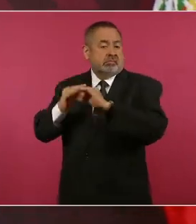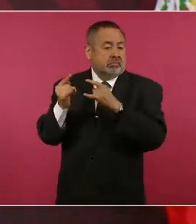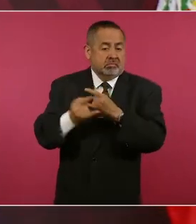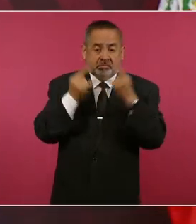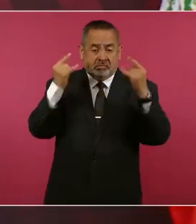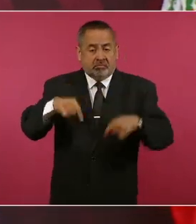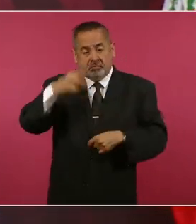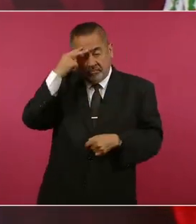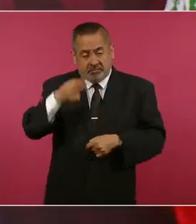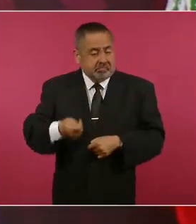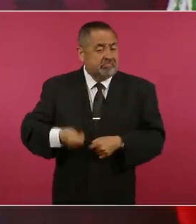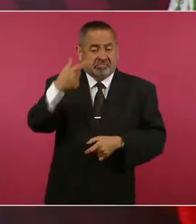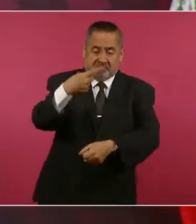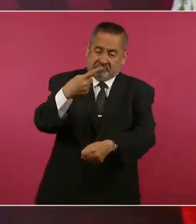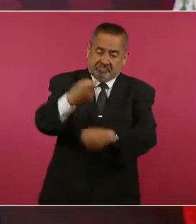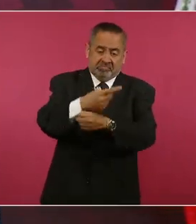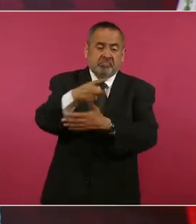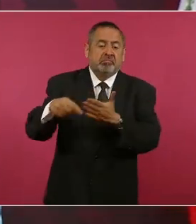lugar,